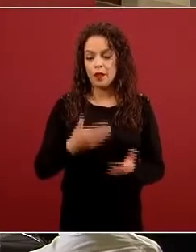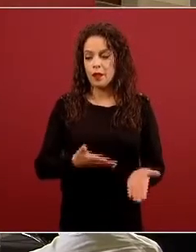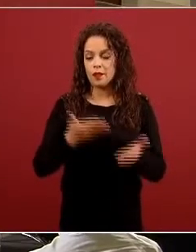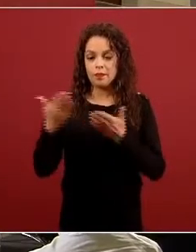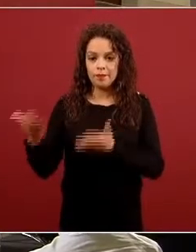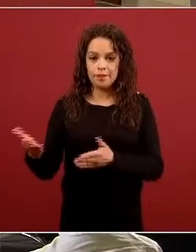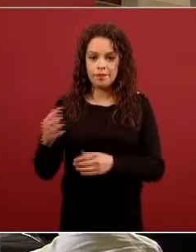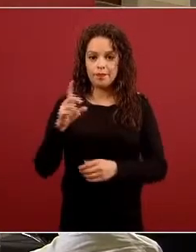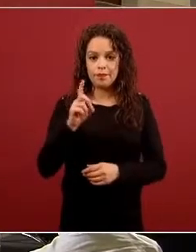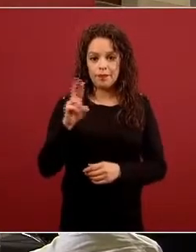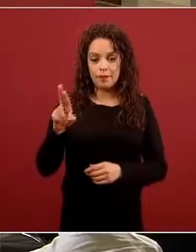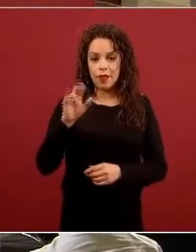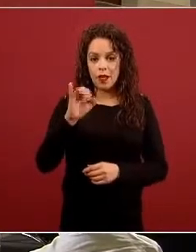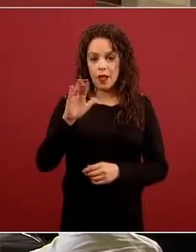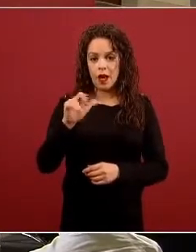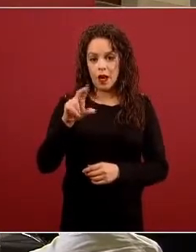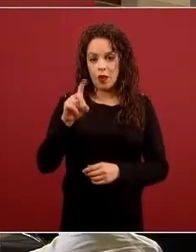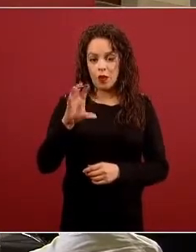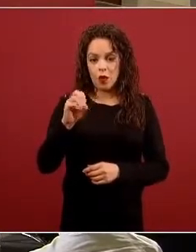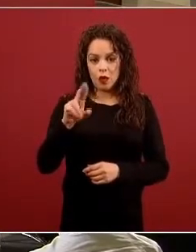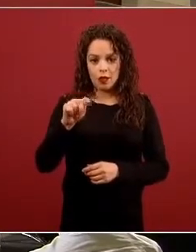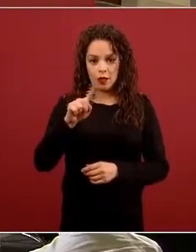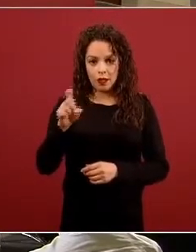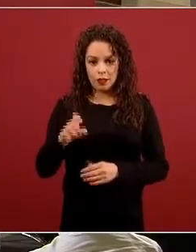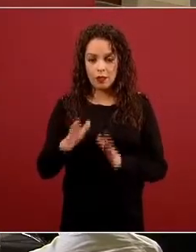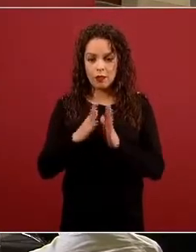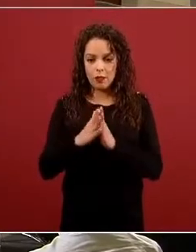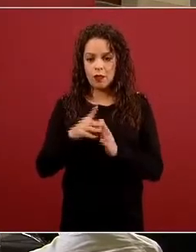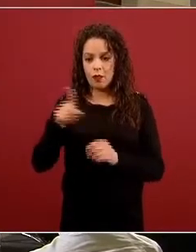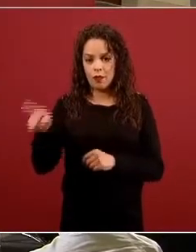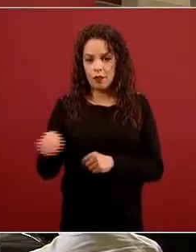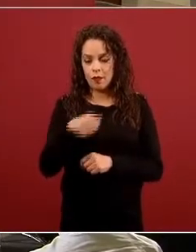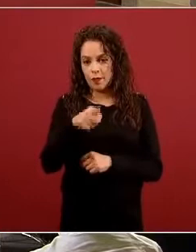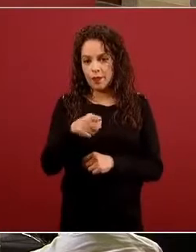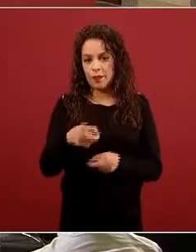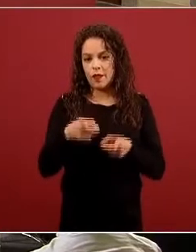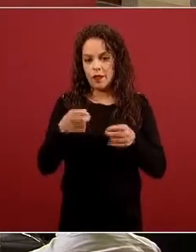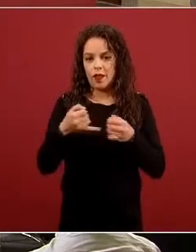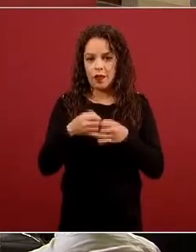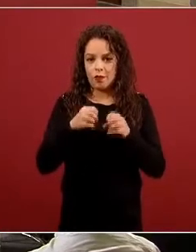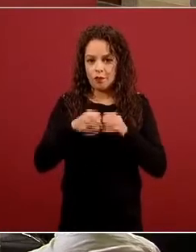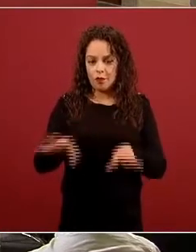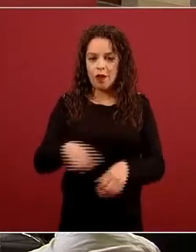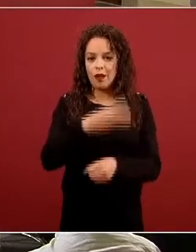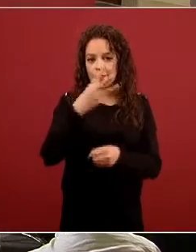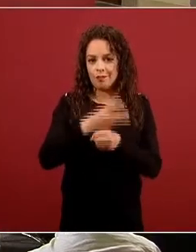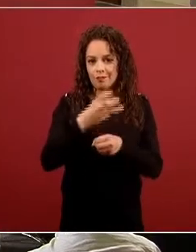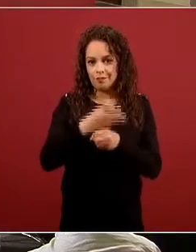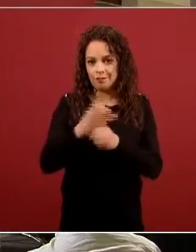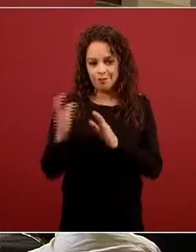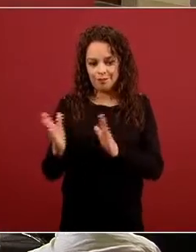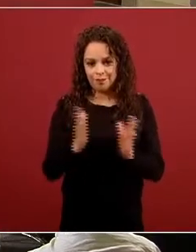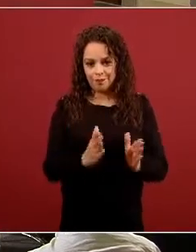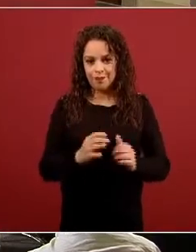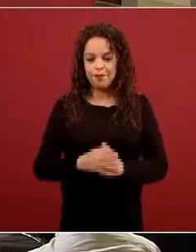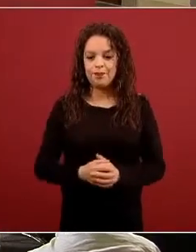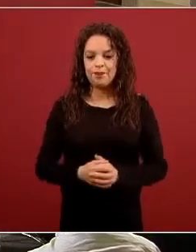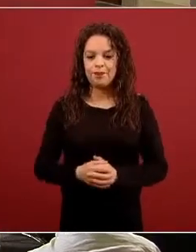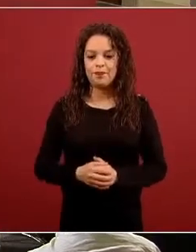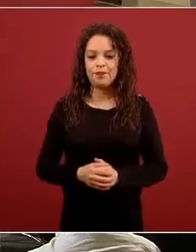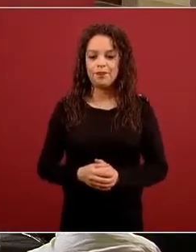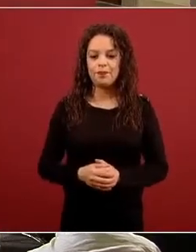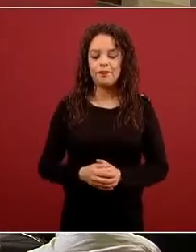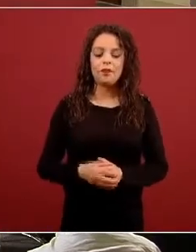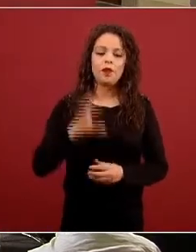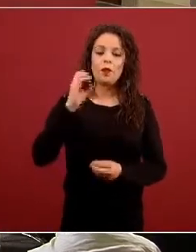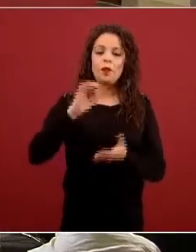Ricardo Cortés Alcalá si nos presenta la tercera parte de la información. Con mucho gusto, doctor López-Gatell. Muchas gracias. Muy buenas